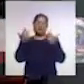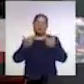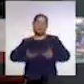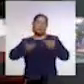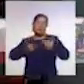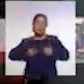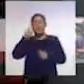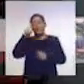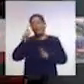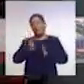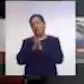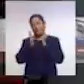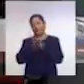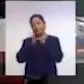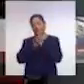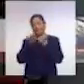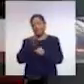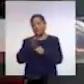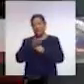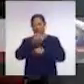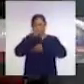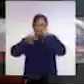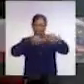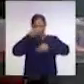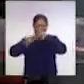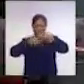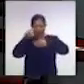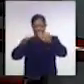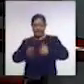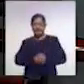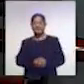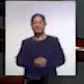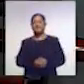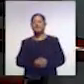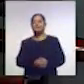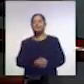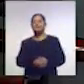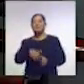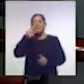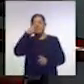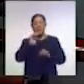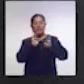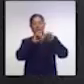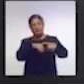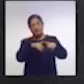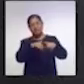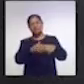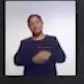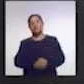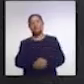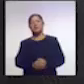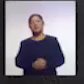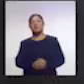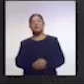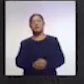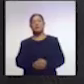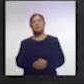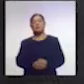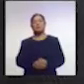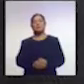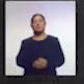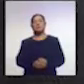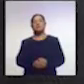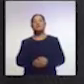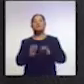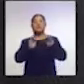participen en la convocatoria que se está promoviendo a partir del colegio para ingresar o participar en la convocatoria de ingreso a